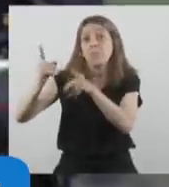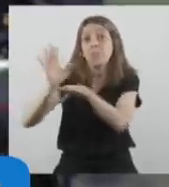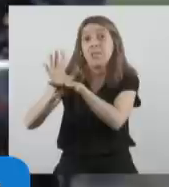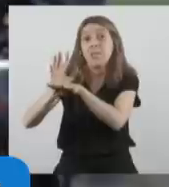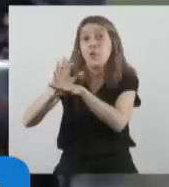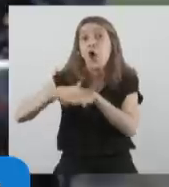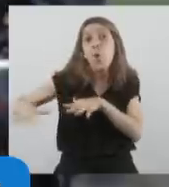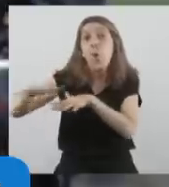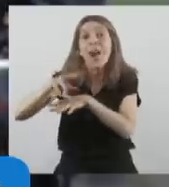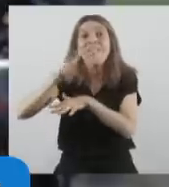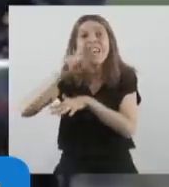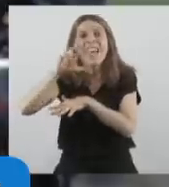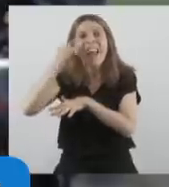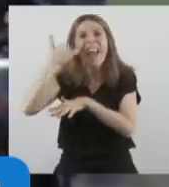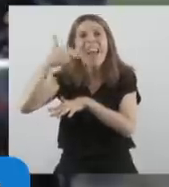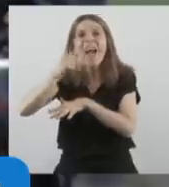españa